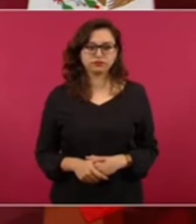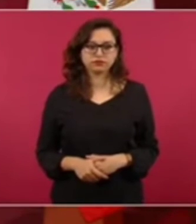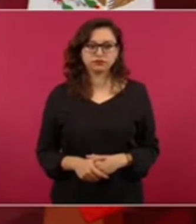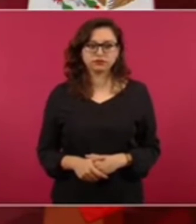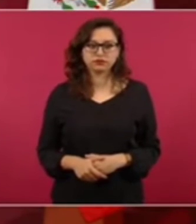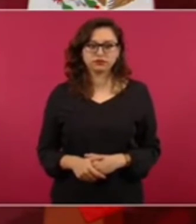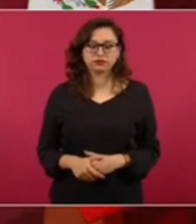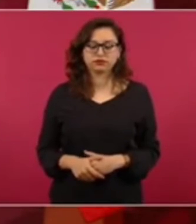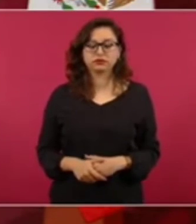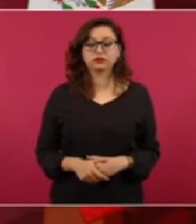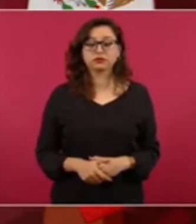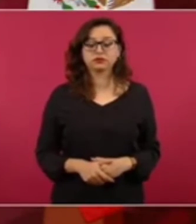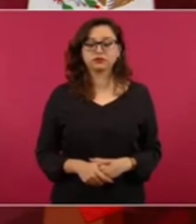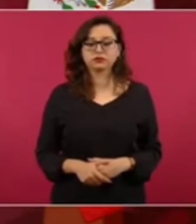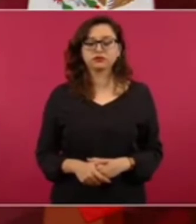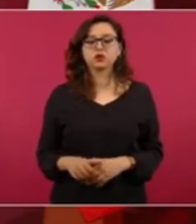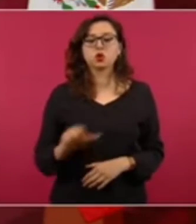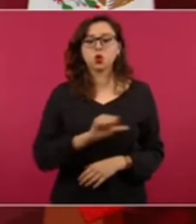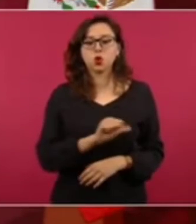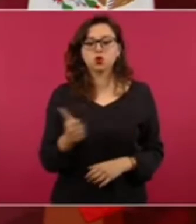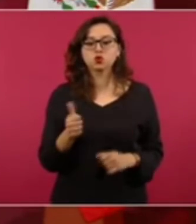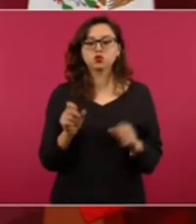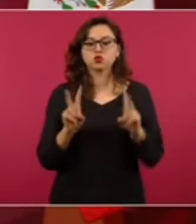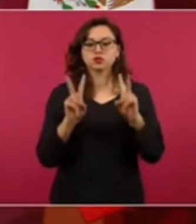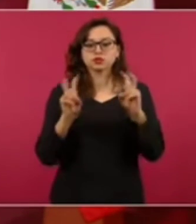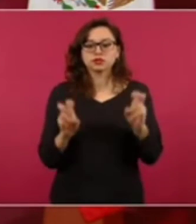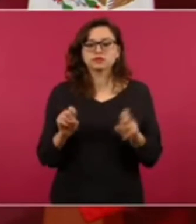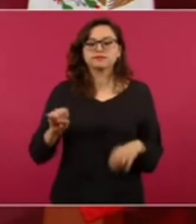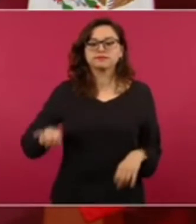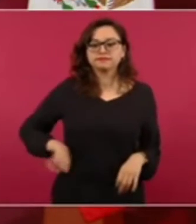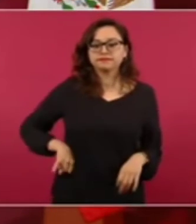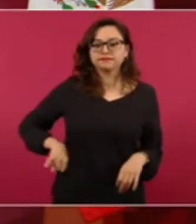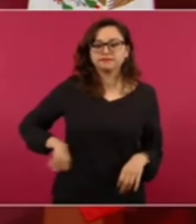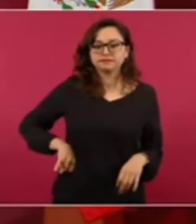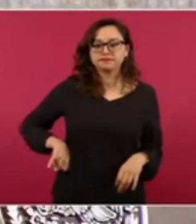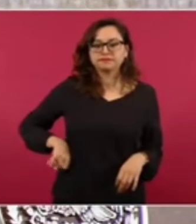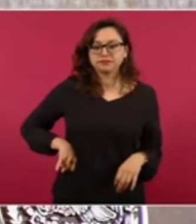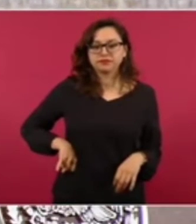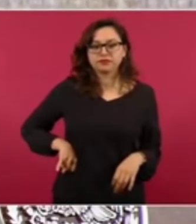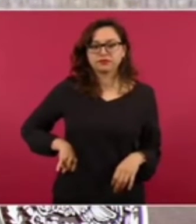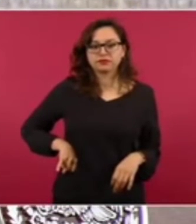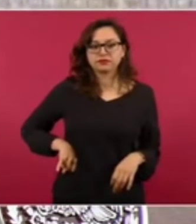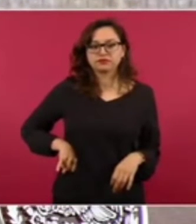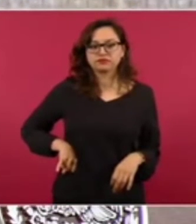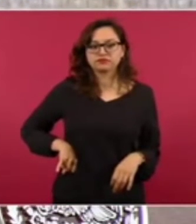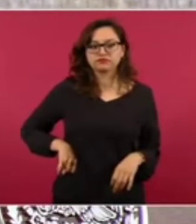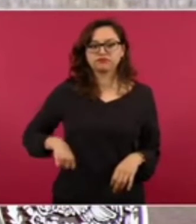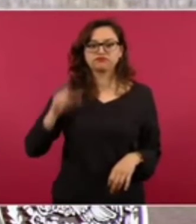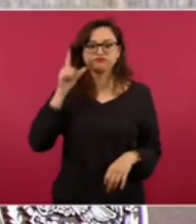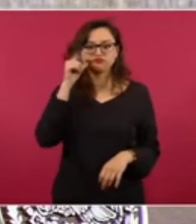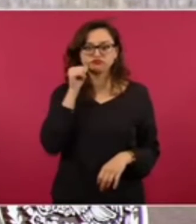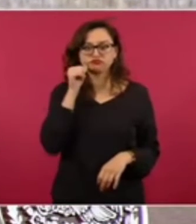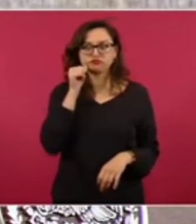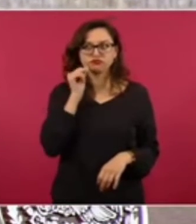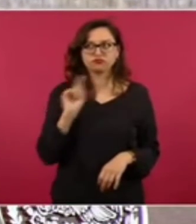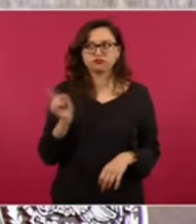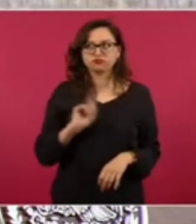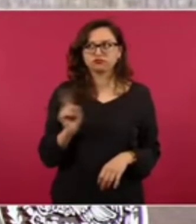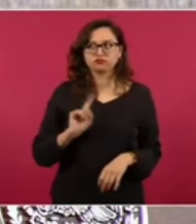Y otra cosa que es interesante, que mañana no, porque no vamos